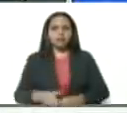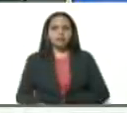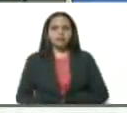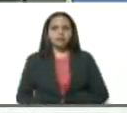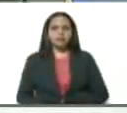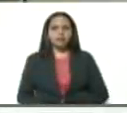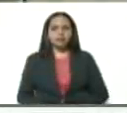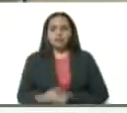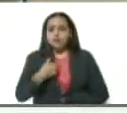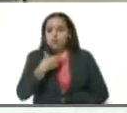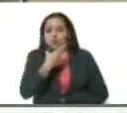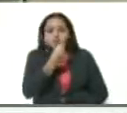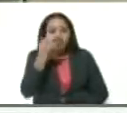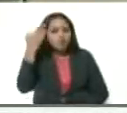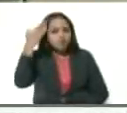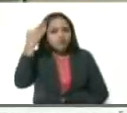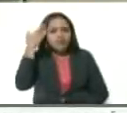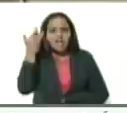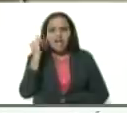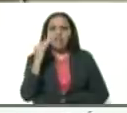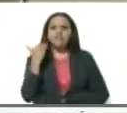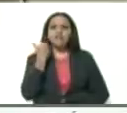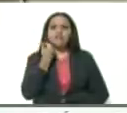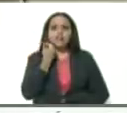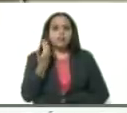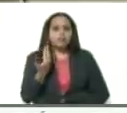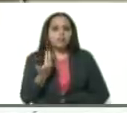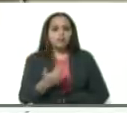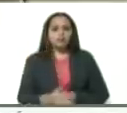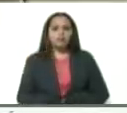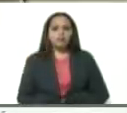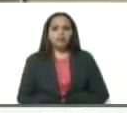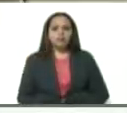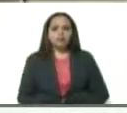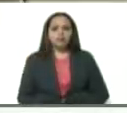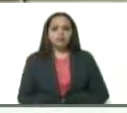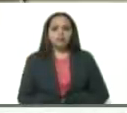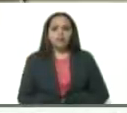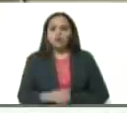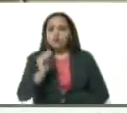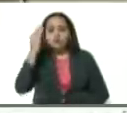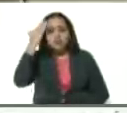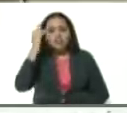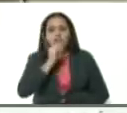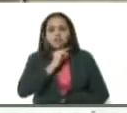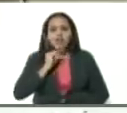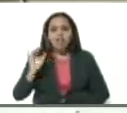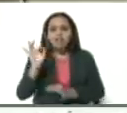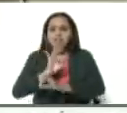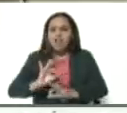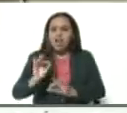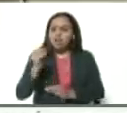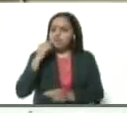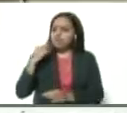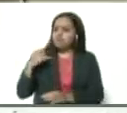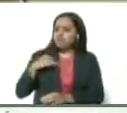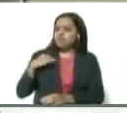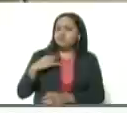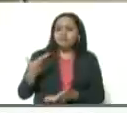Yo no sabía que estaba el padre Vidal Atencio, no sabía, nadie me informó, no me llegó la